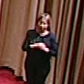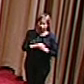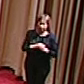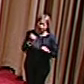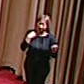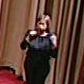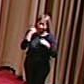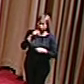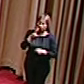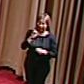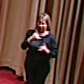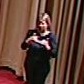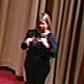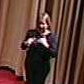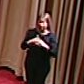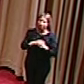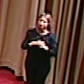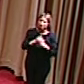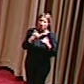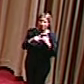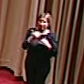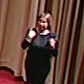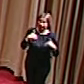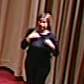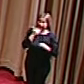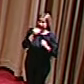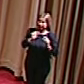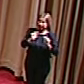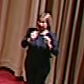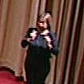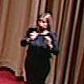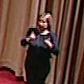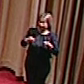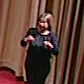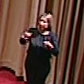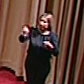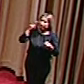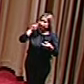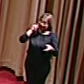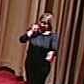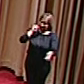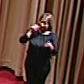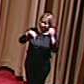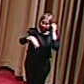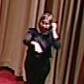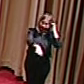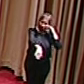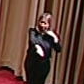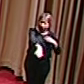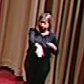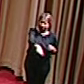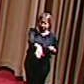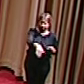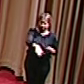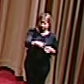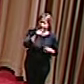ya casi para poner el punto y final, cuando ya sí estamos a punto de comenzar esta ceremonia. Se van poniendo las luces, se